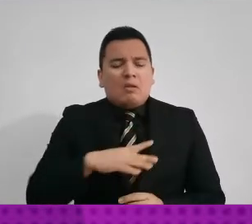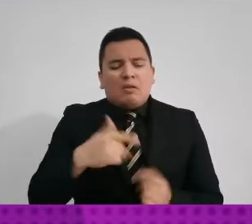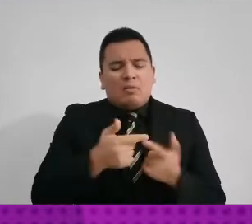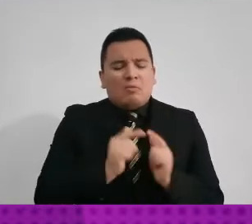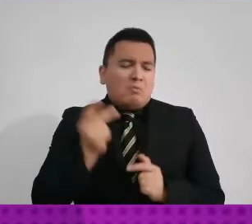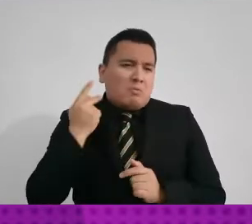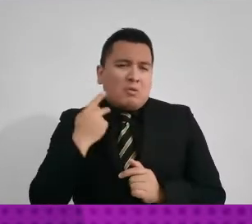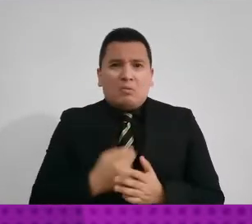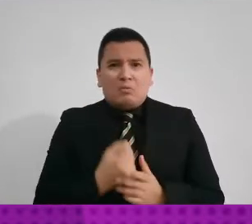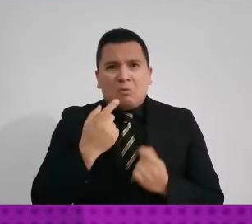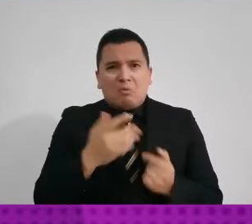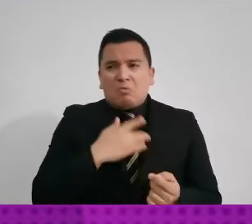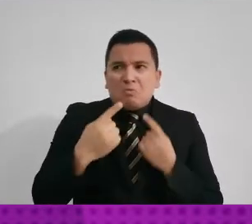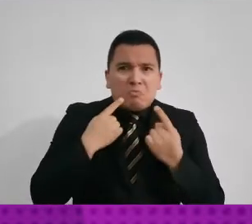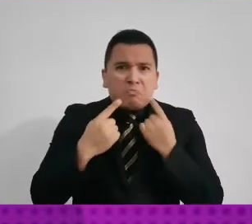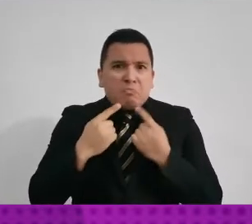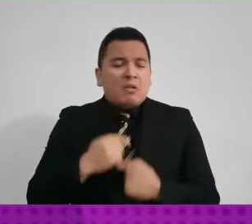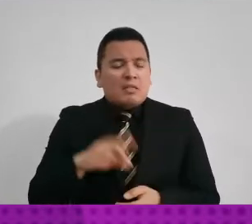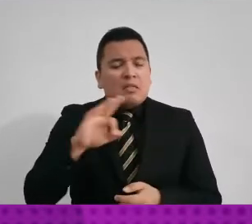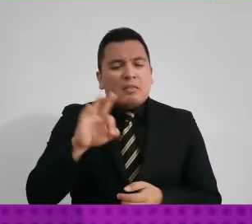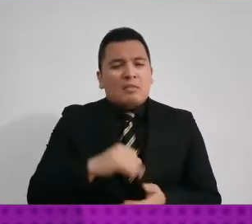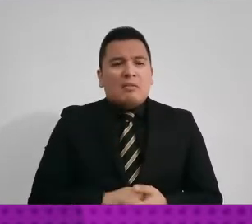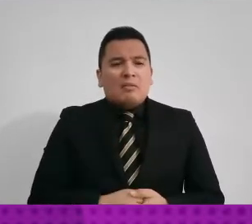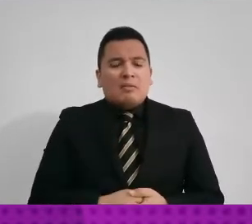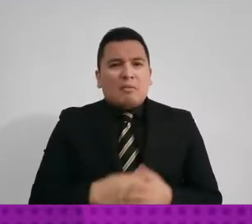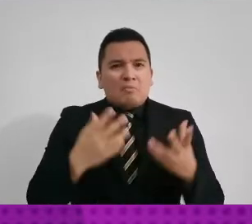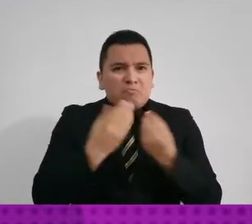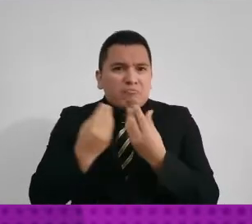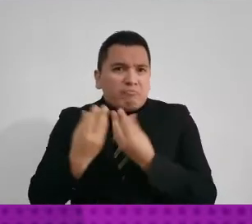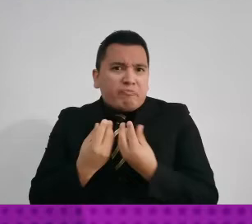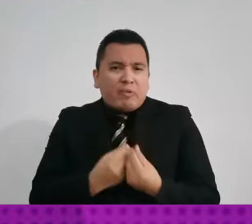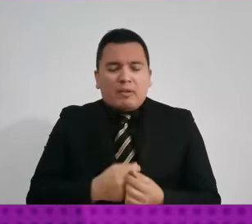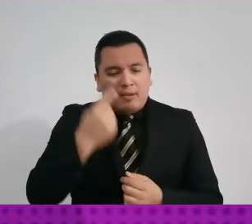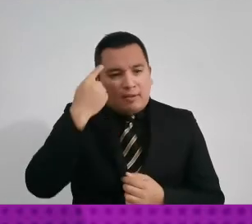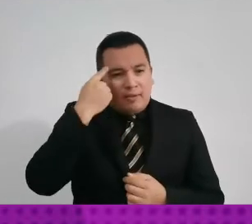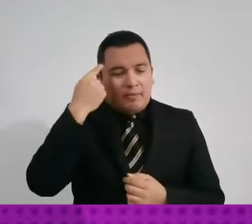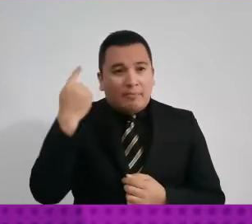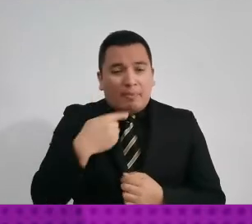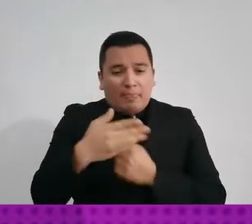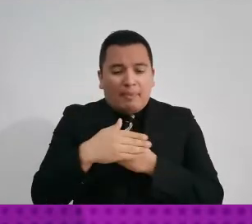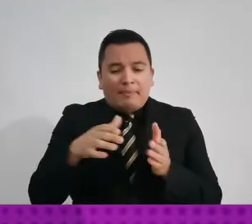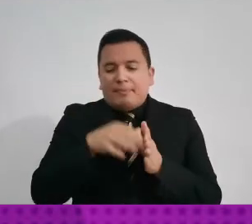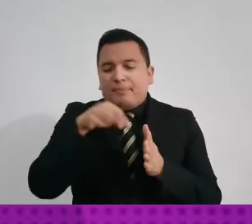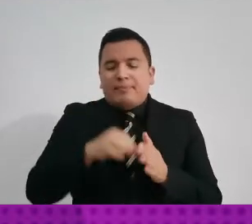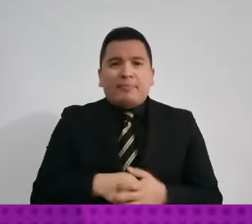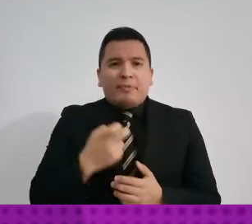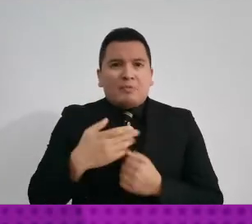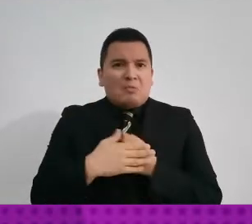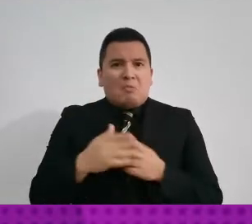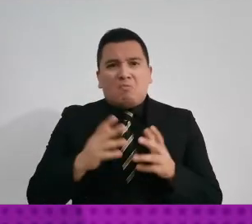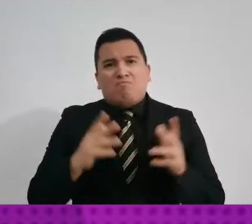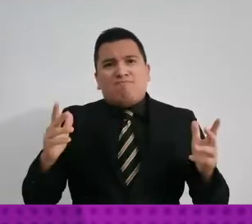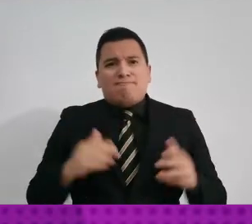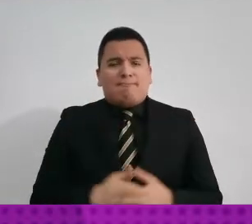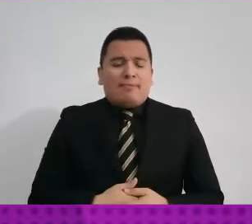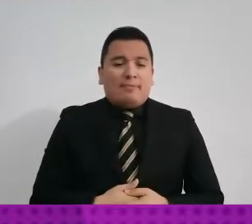pues diferentes partidos políticos están buscando la posibilidad de coaligarse rumbo a esta elección que es la más